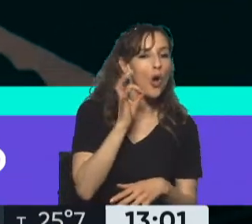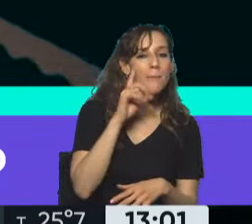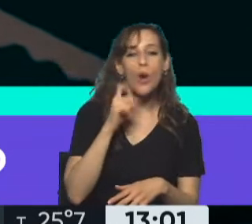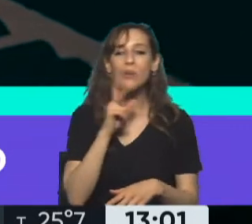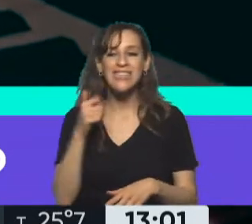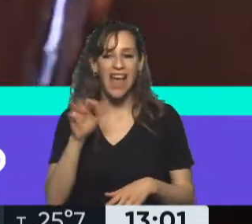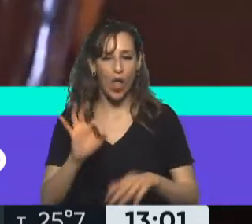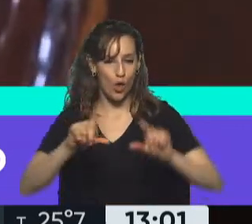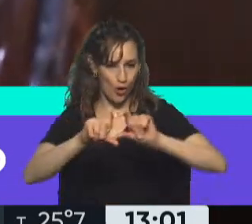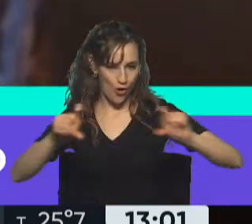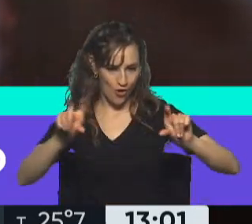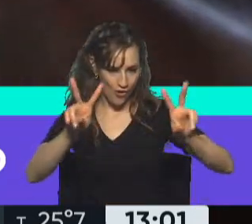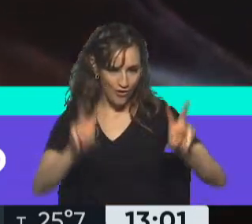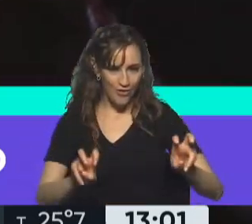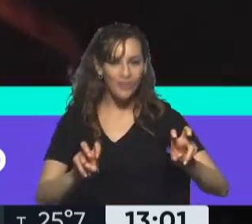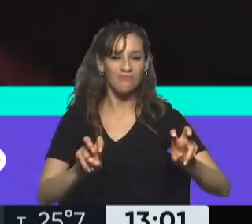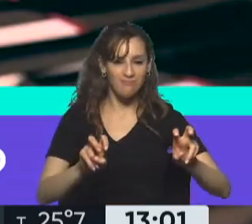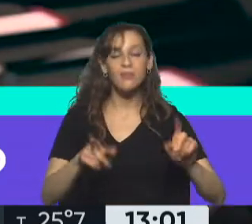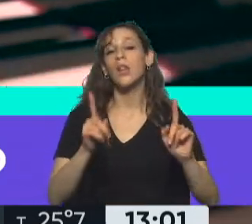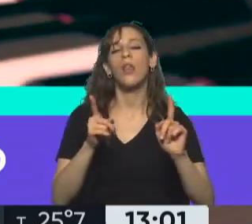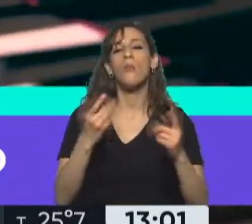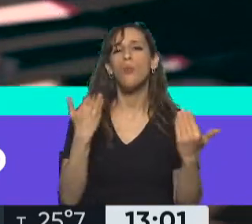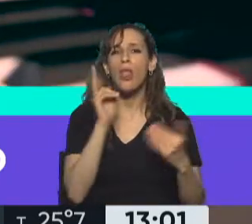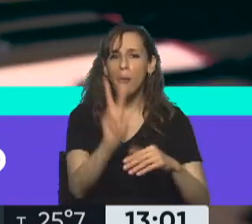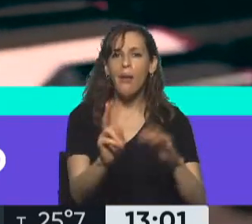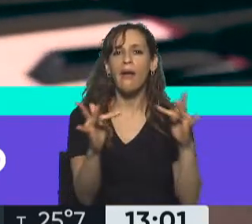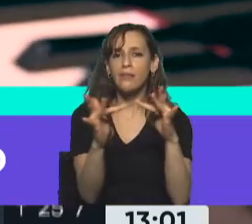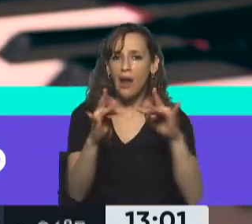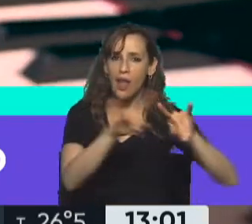están todas las plataformas digitales, pero también está físico. Y quién